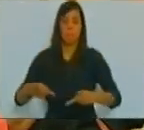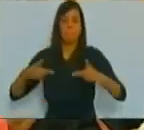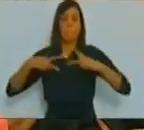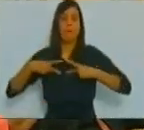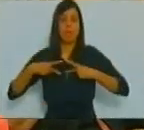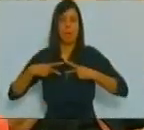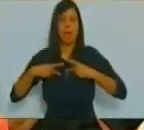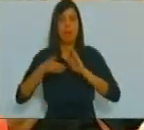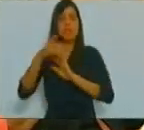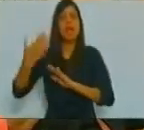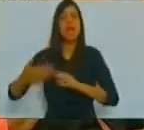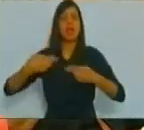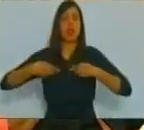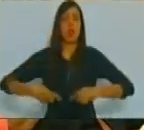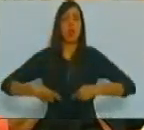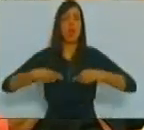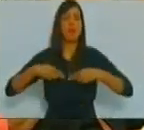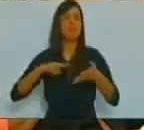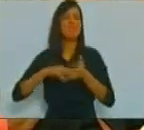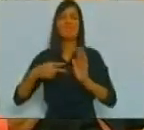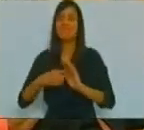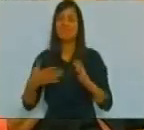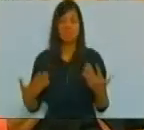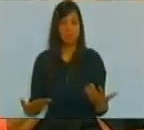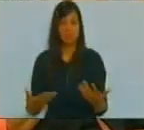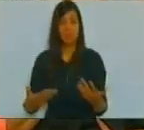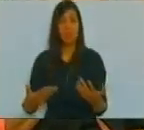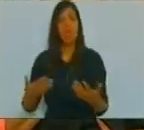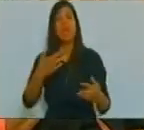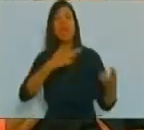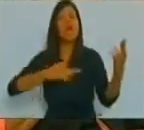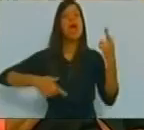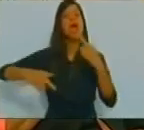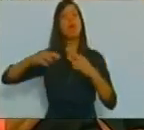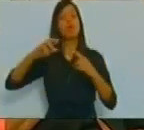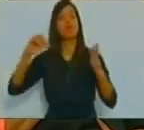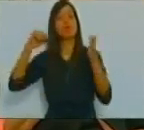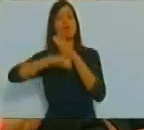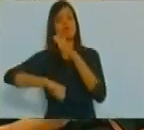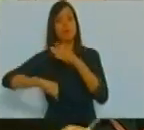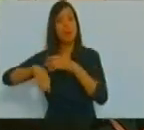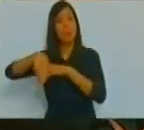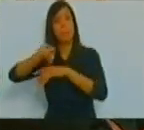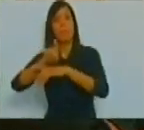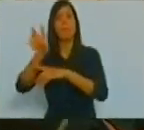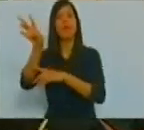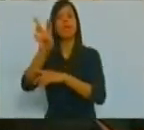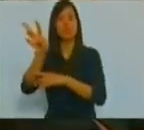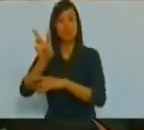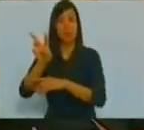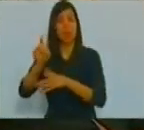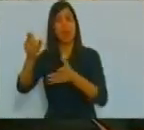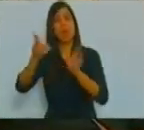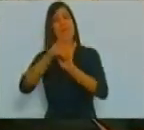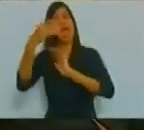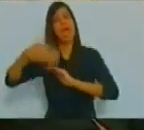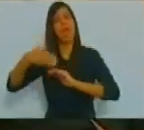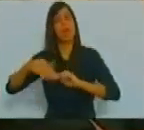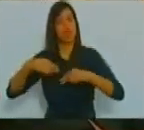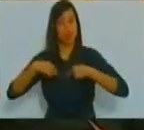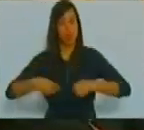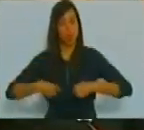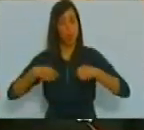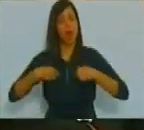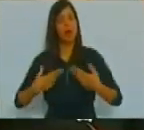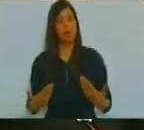humanos y que no hay revolución en el mundo que contemple y dedique más letras al derecho humano como la